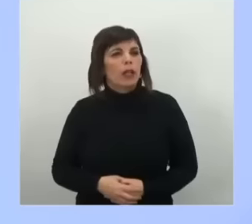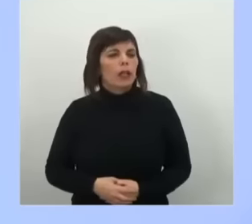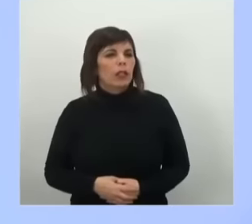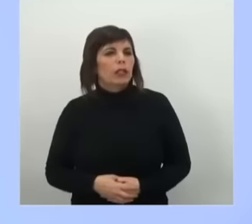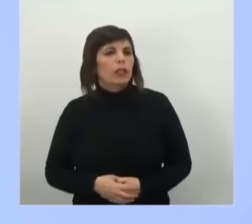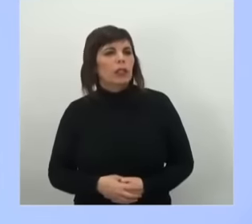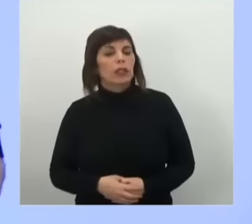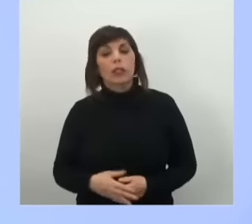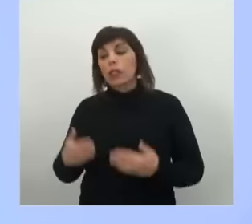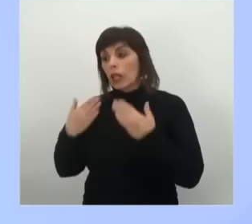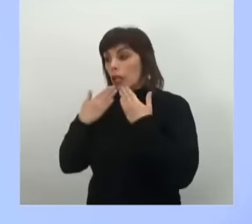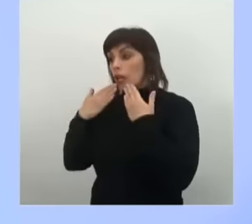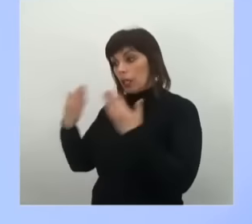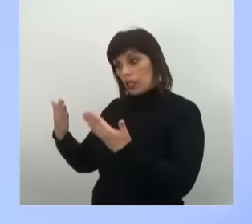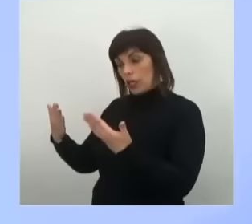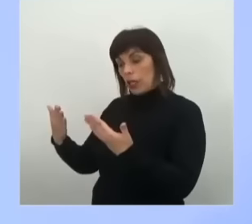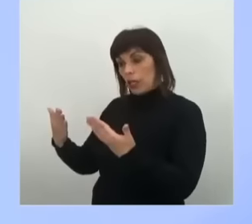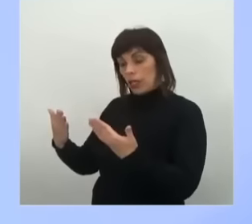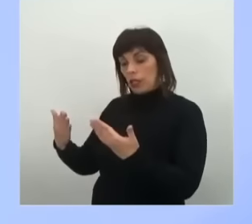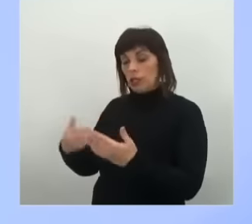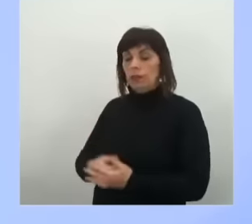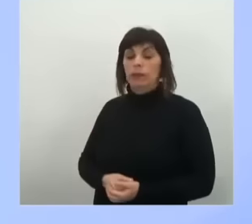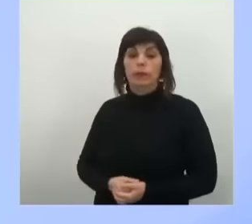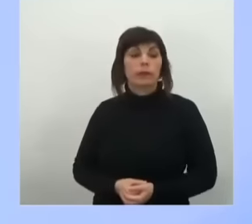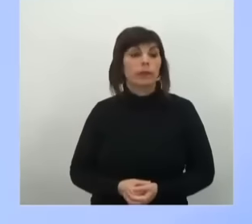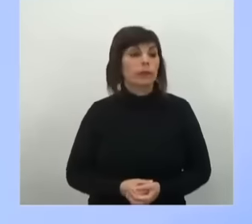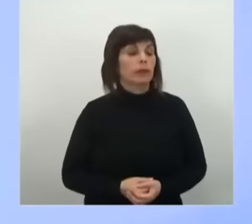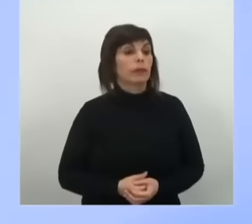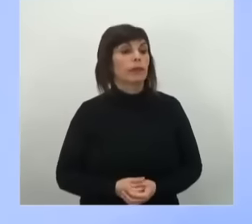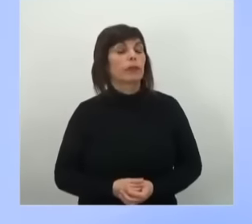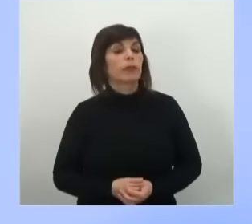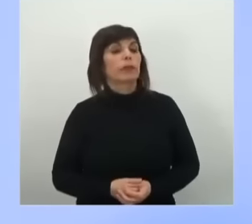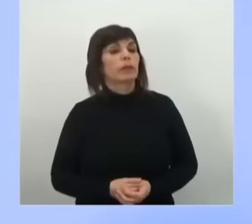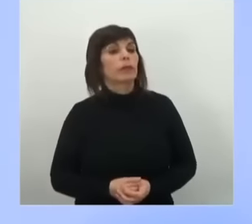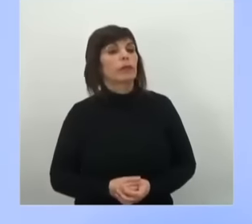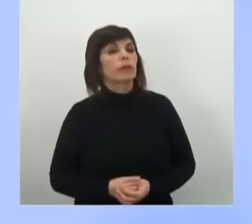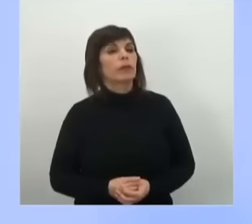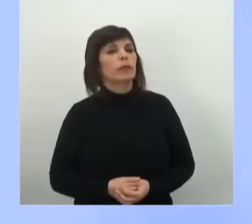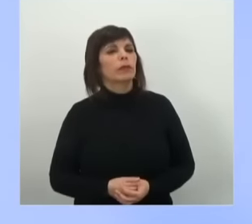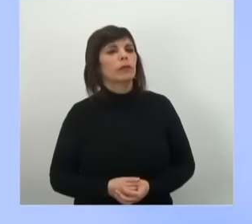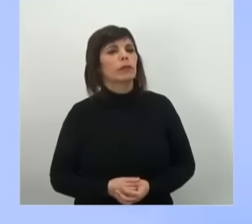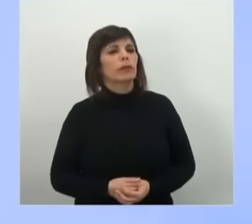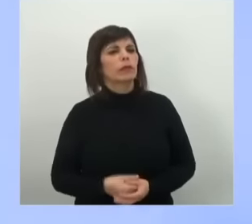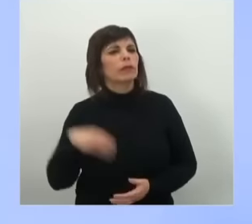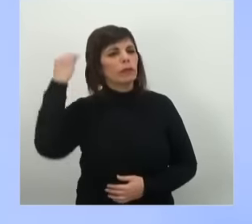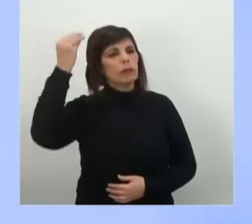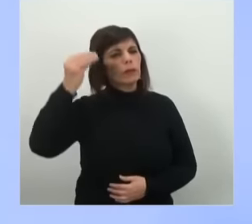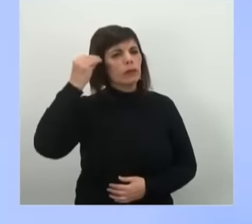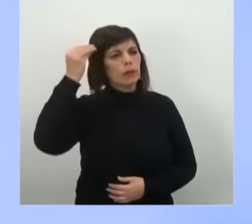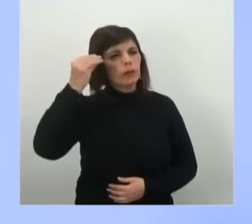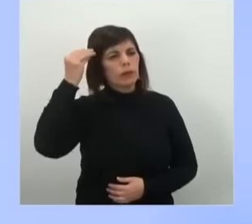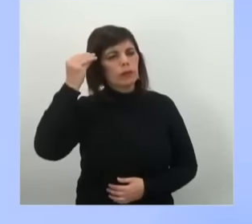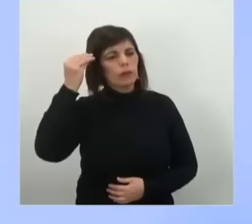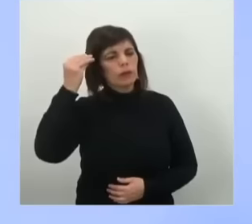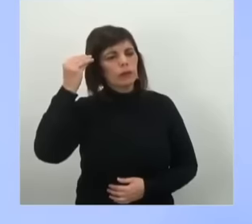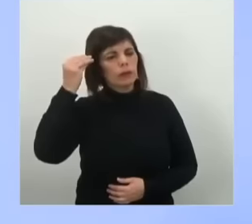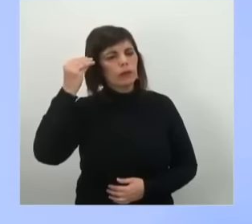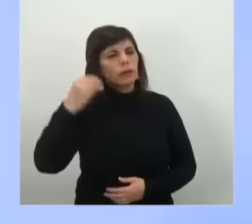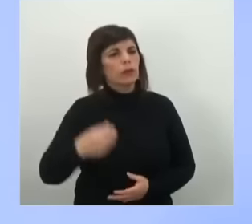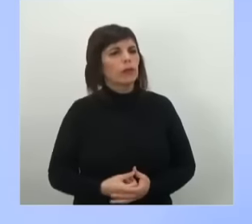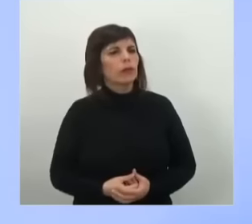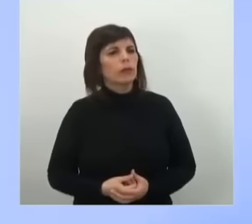Eduardo Muchas gracias por el mensaje querido Muchas gracias déjame solo unos pensamientos que me han venido